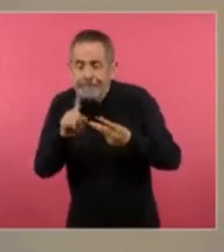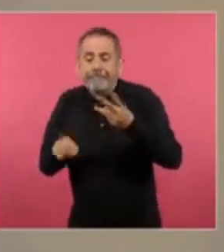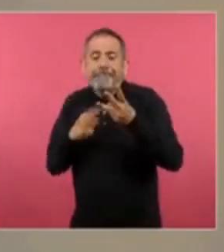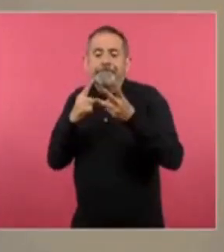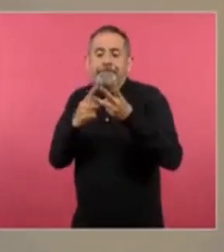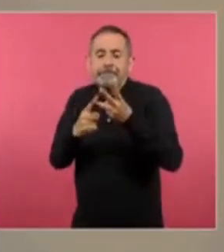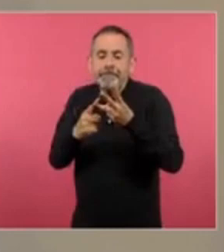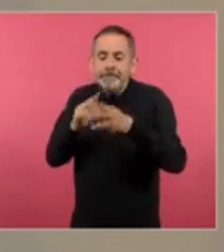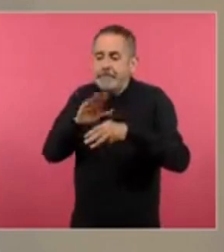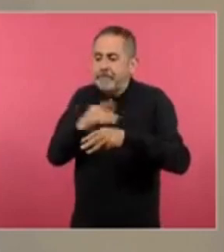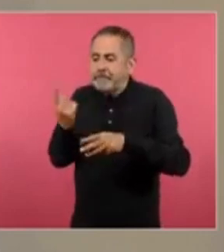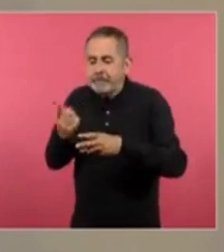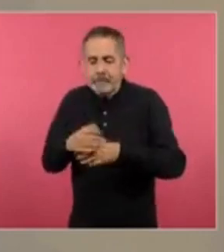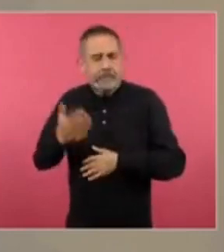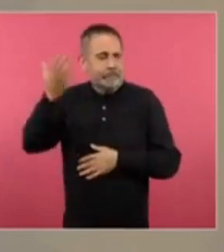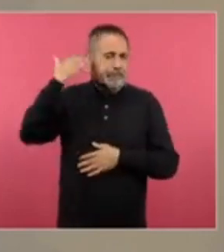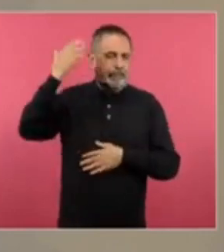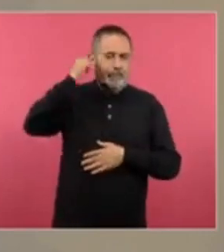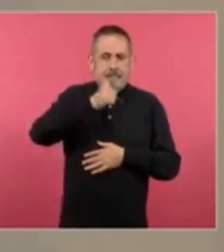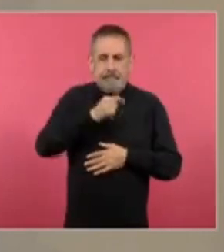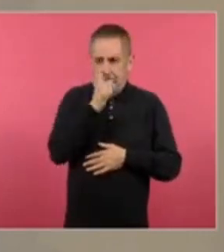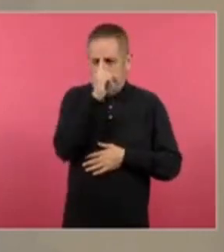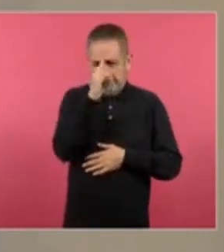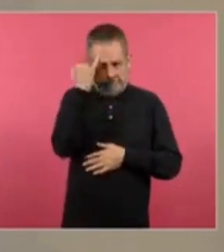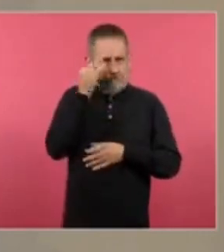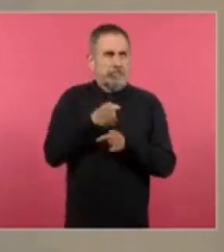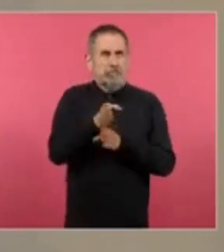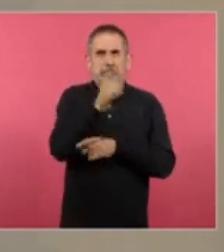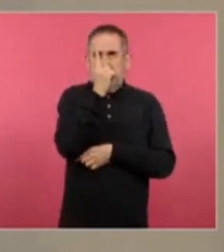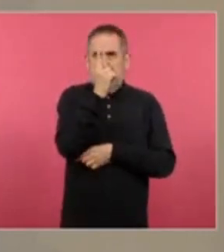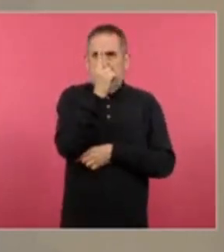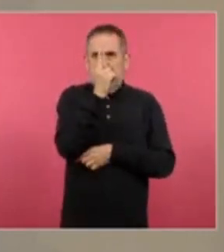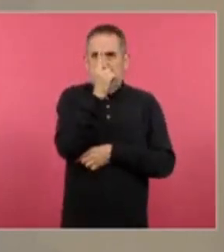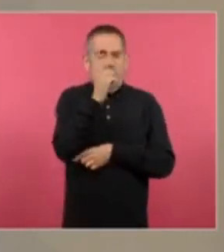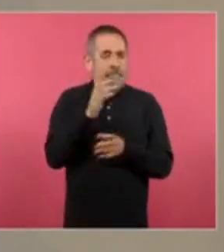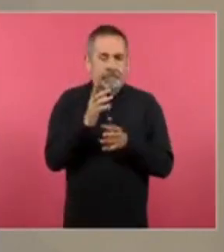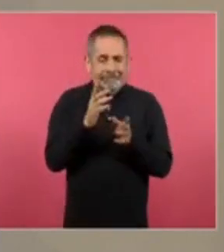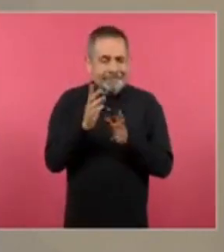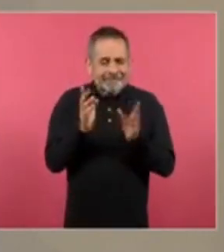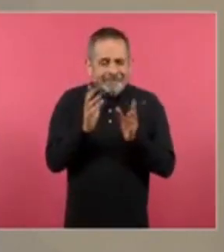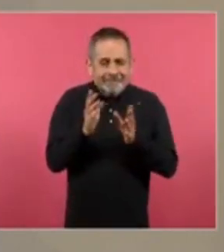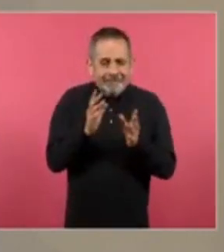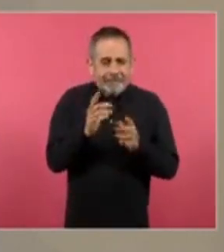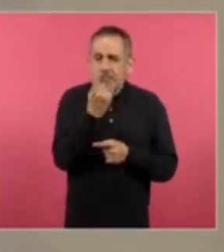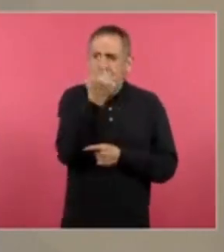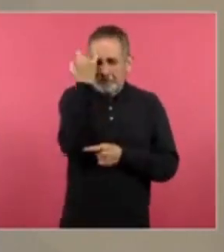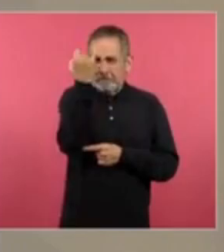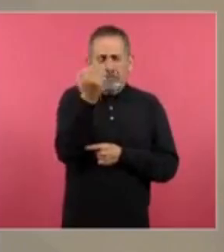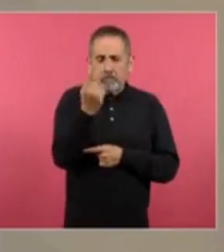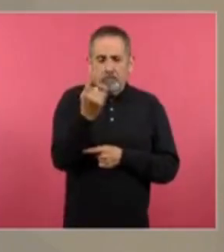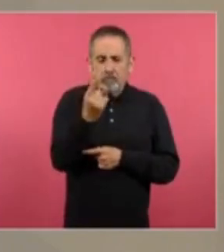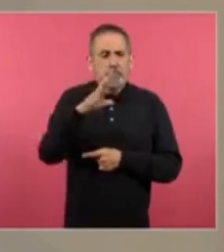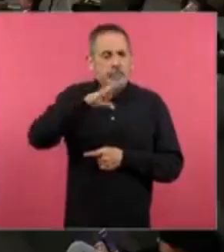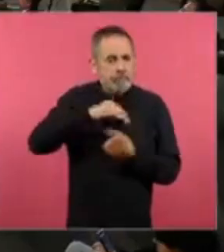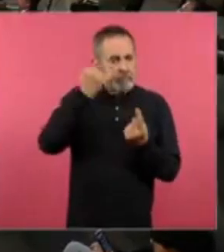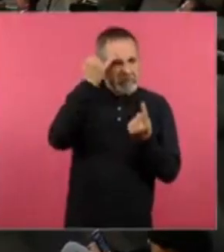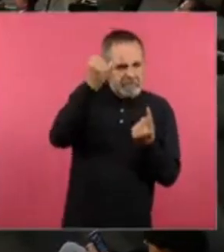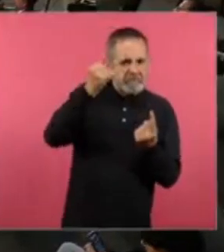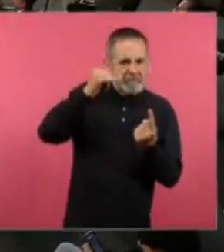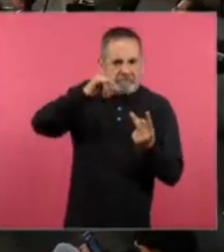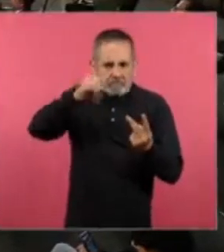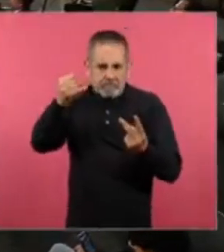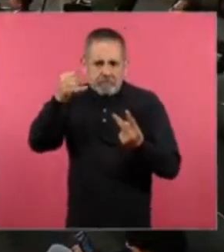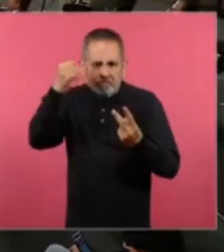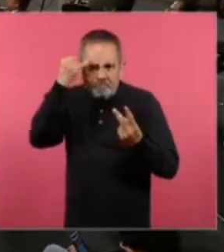lineal, unidireccional, y el pensamiento complejo implica pensar que hay varias causas para un efecto, o que hay